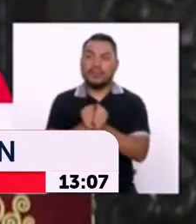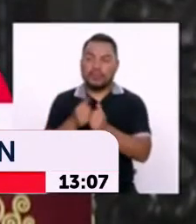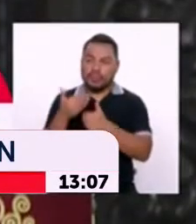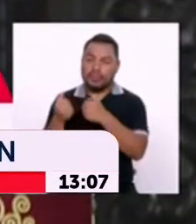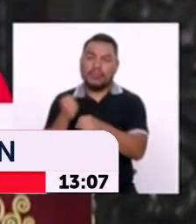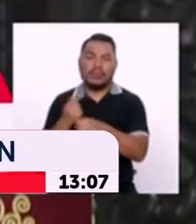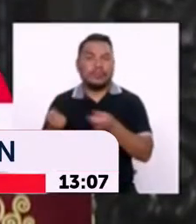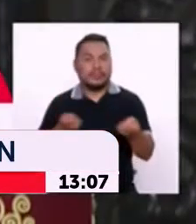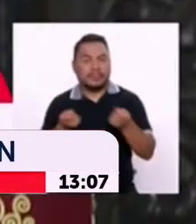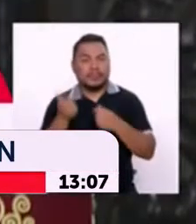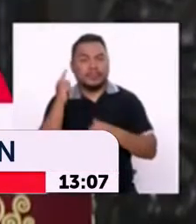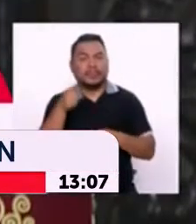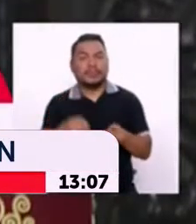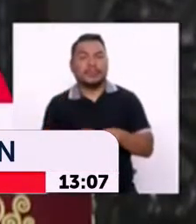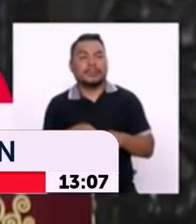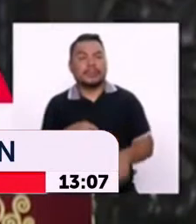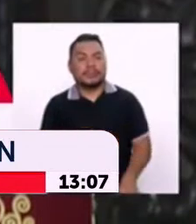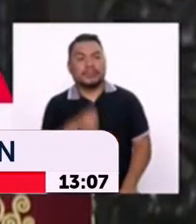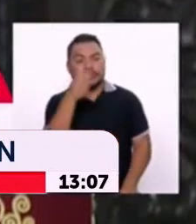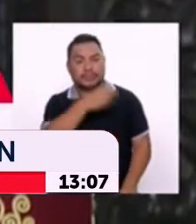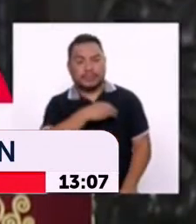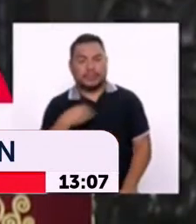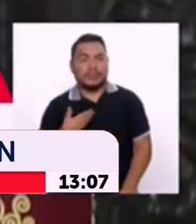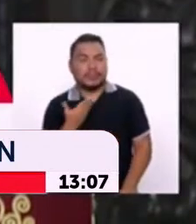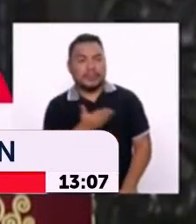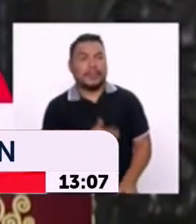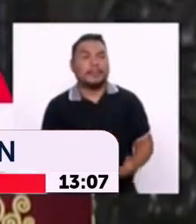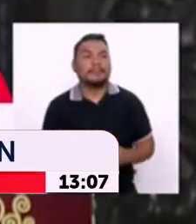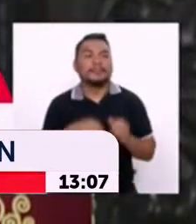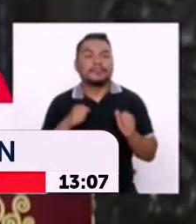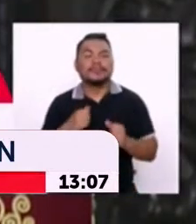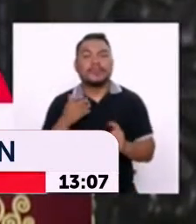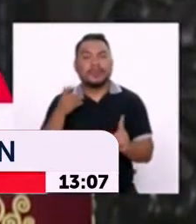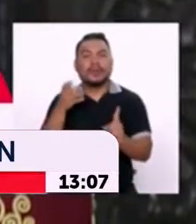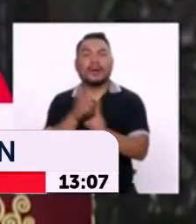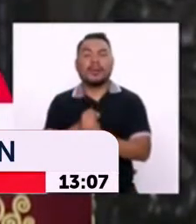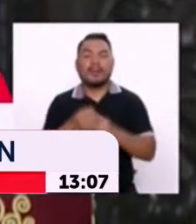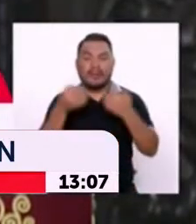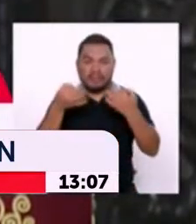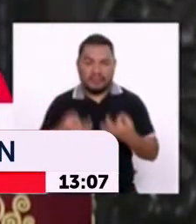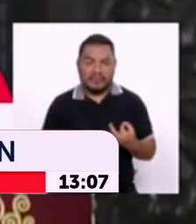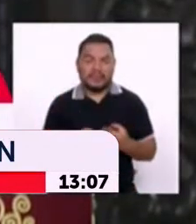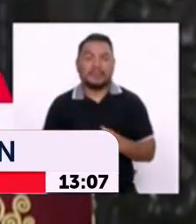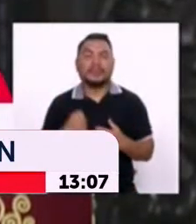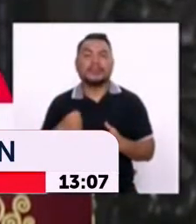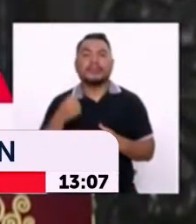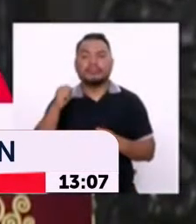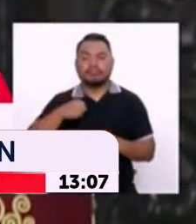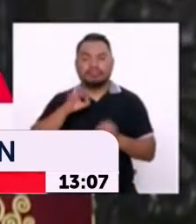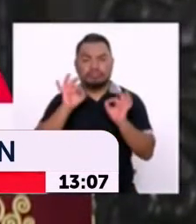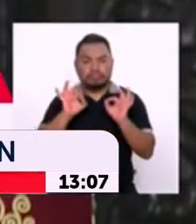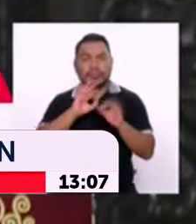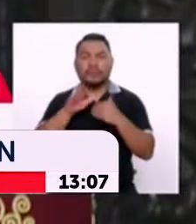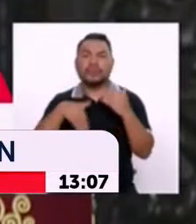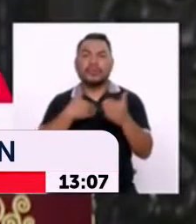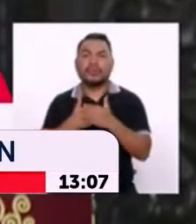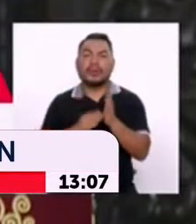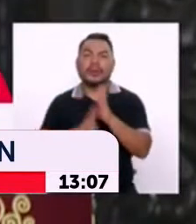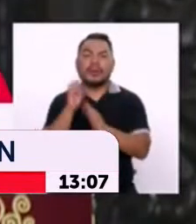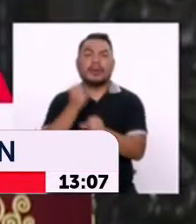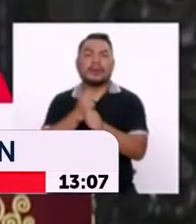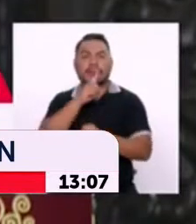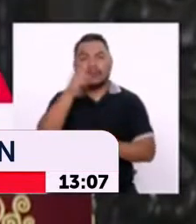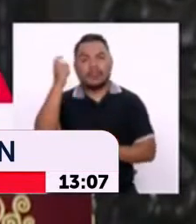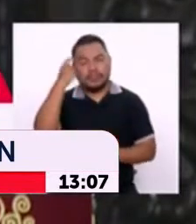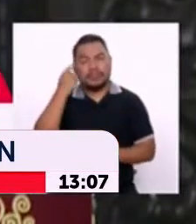Constitucional de la República y el señor Presidente del Consejo de Ministros para lograr eficacia, eficiencia en el marco del desarrollo